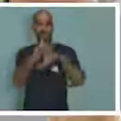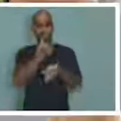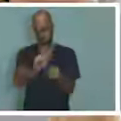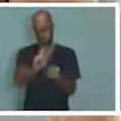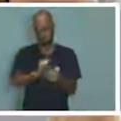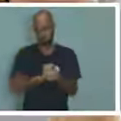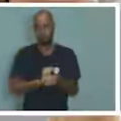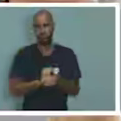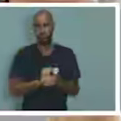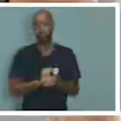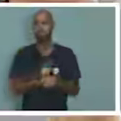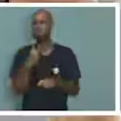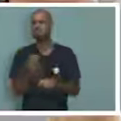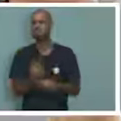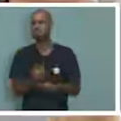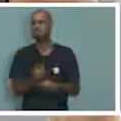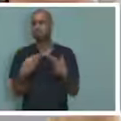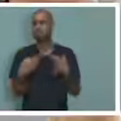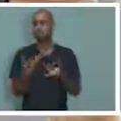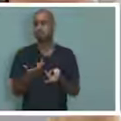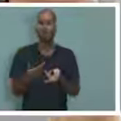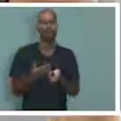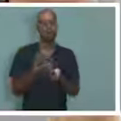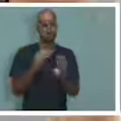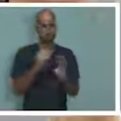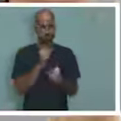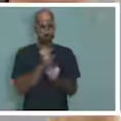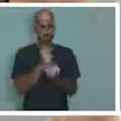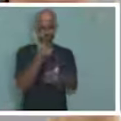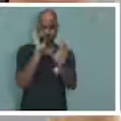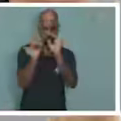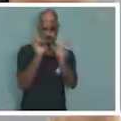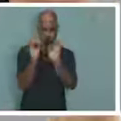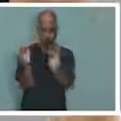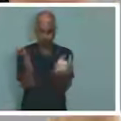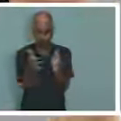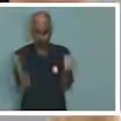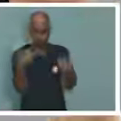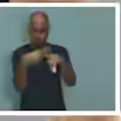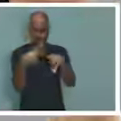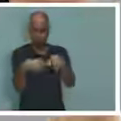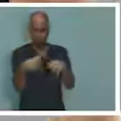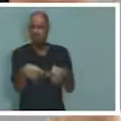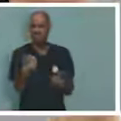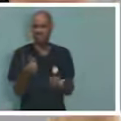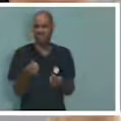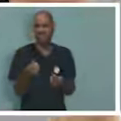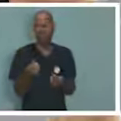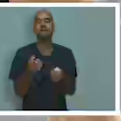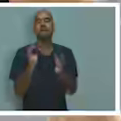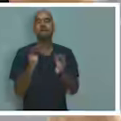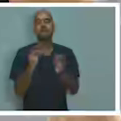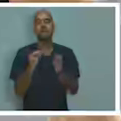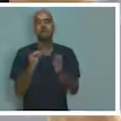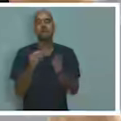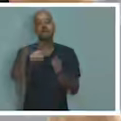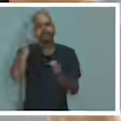se dedica a la conservación, mejoramiento y uso sostenible del recurso zoogenético